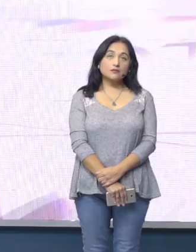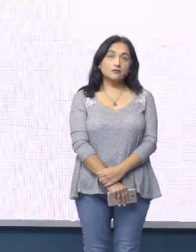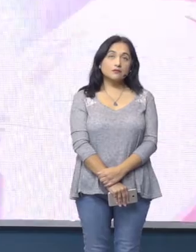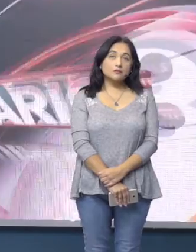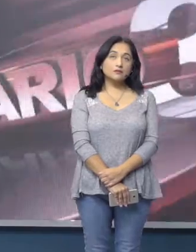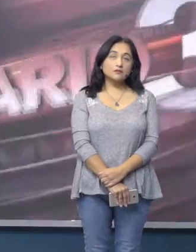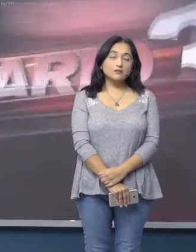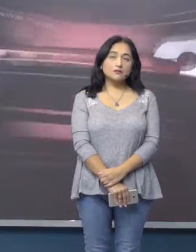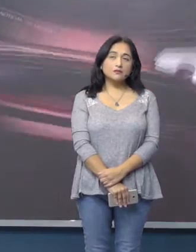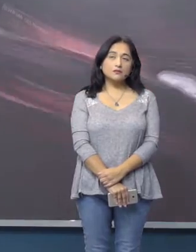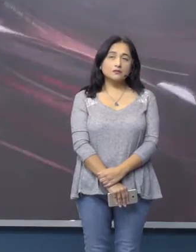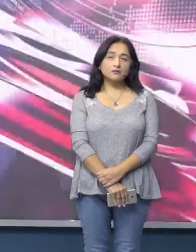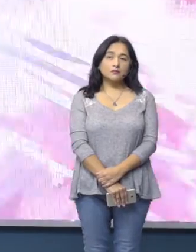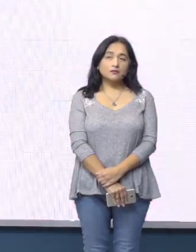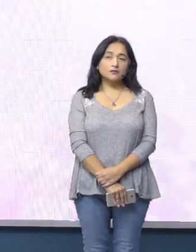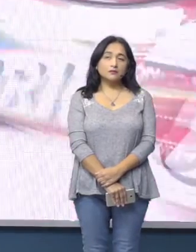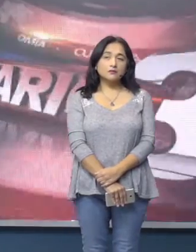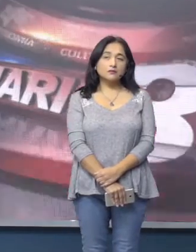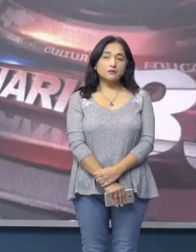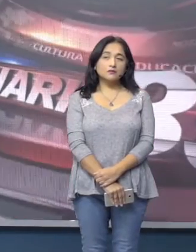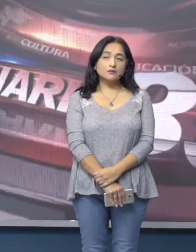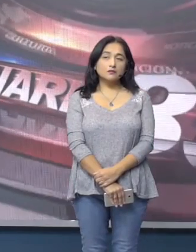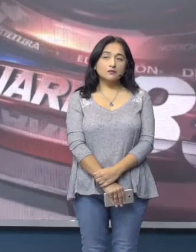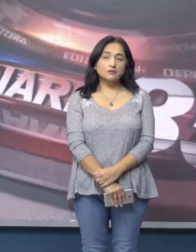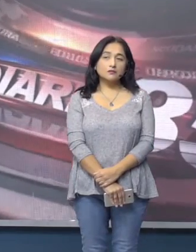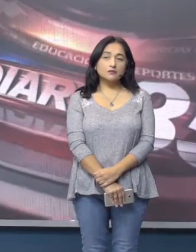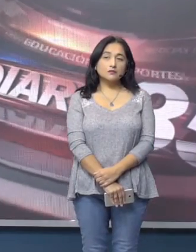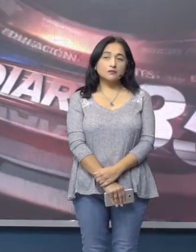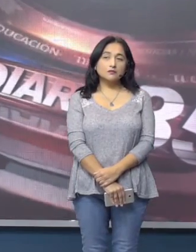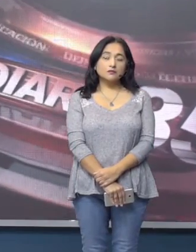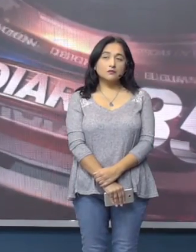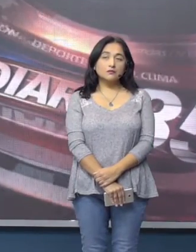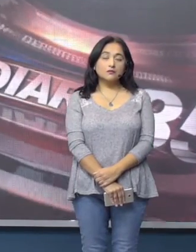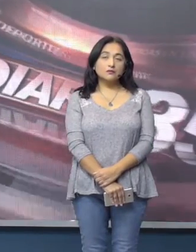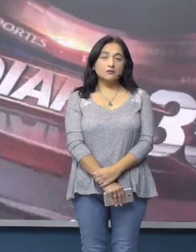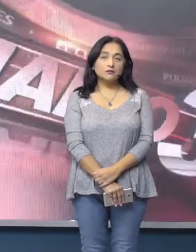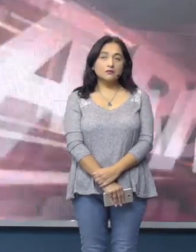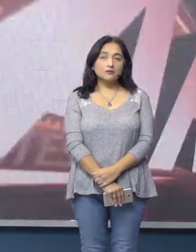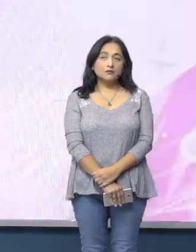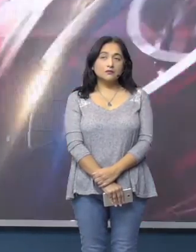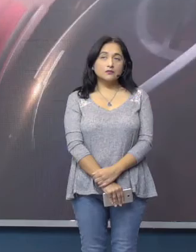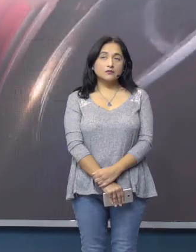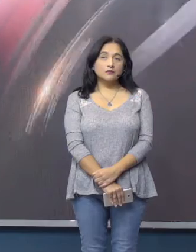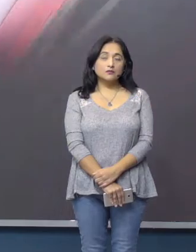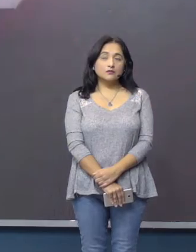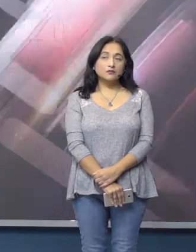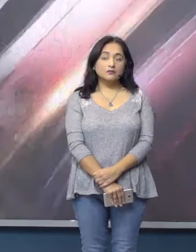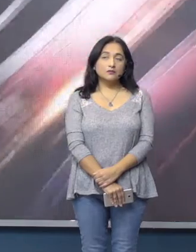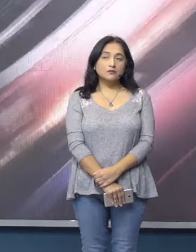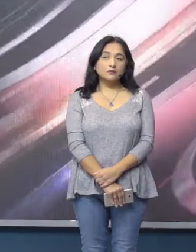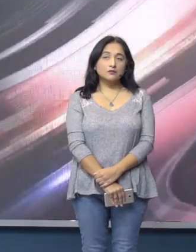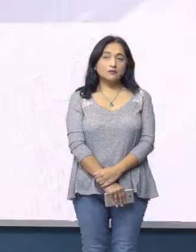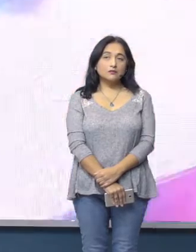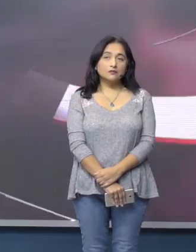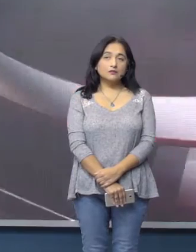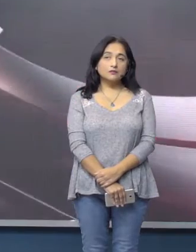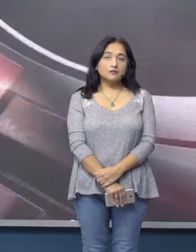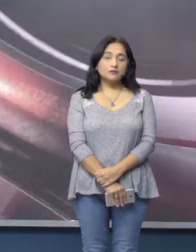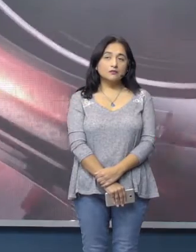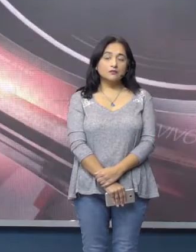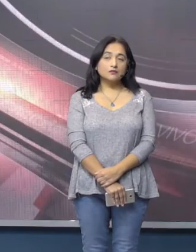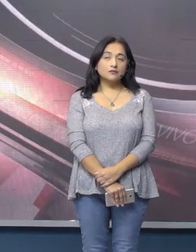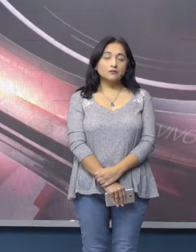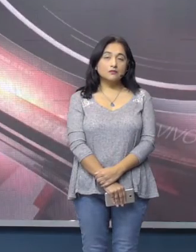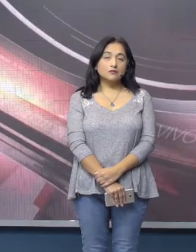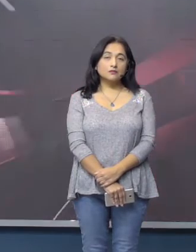cómo se va a llevar a cabo la elección del alumno que se presentará por